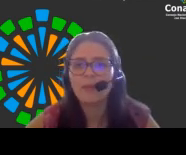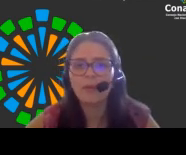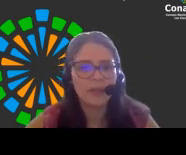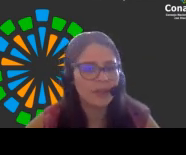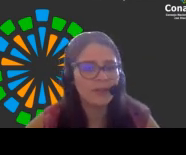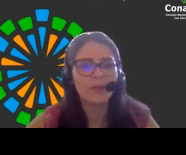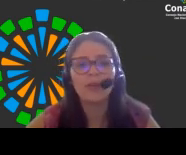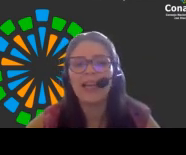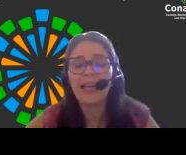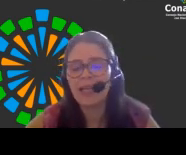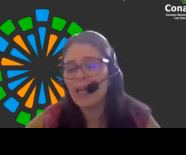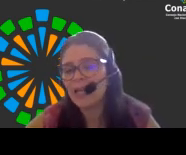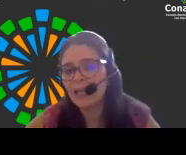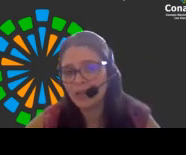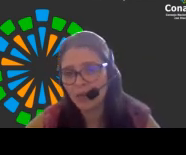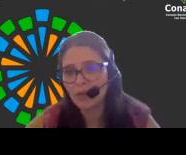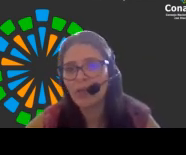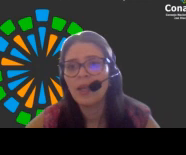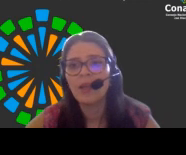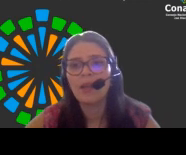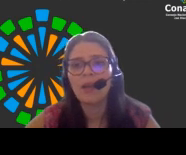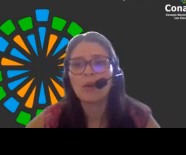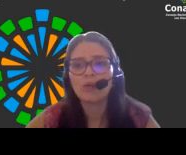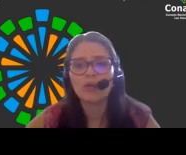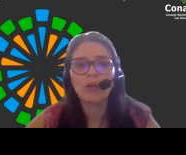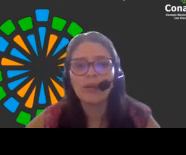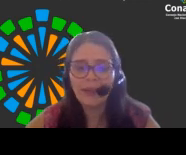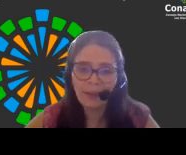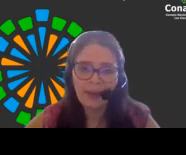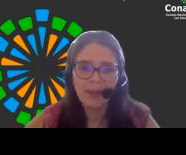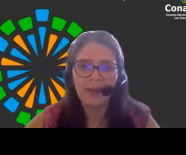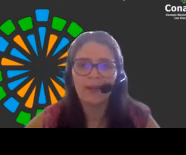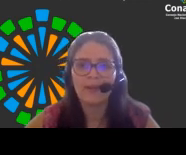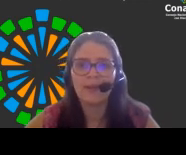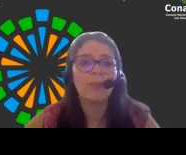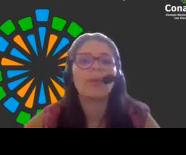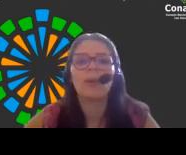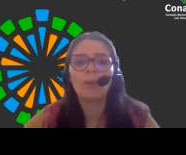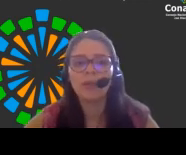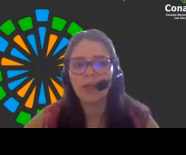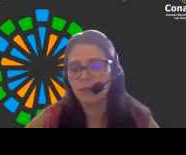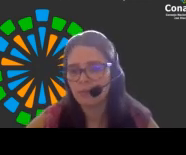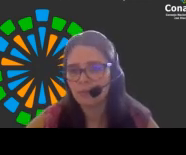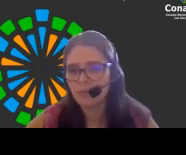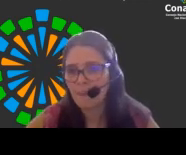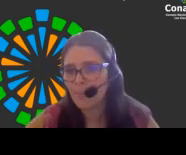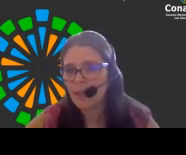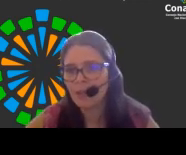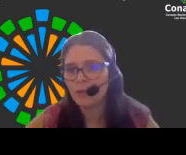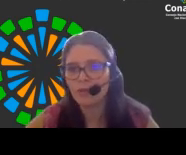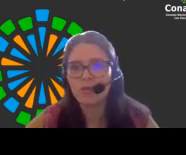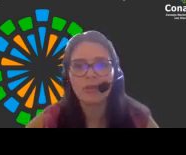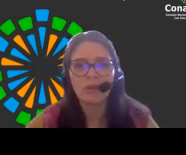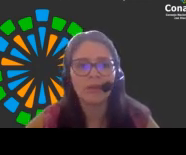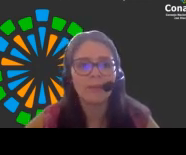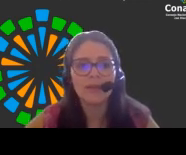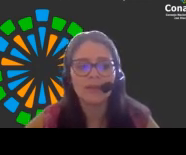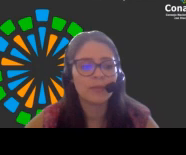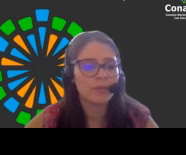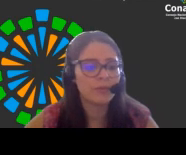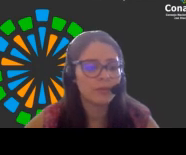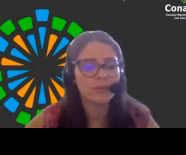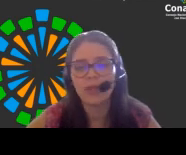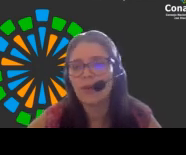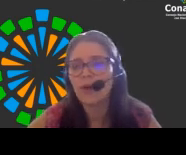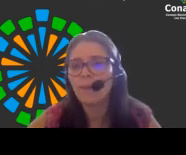es importantísimo lo de la elección incluso todo el tema de Por quién votar nosotros en